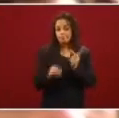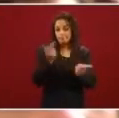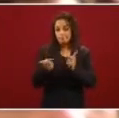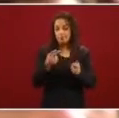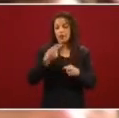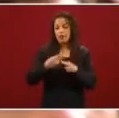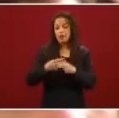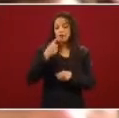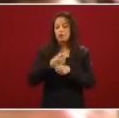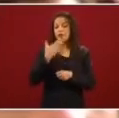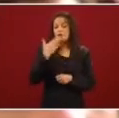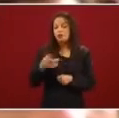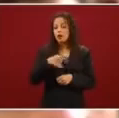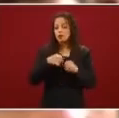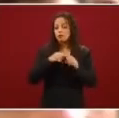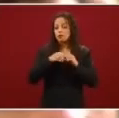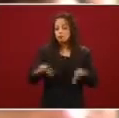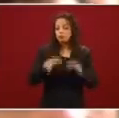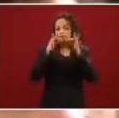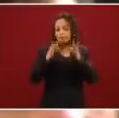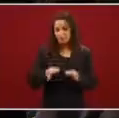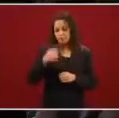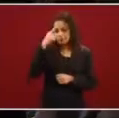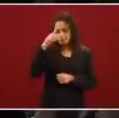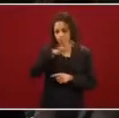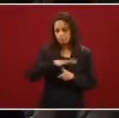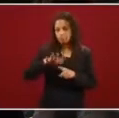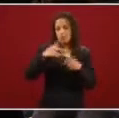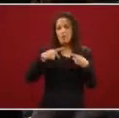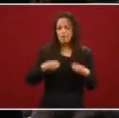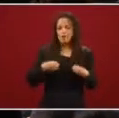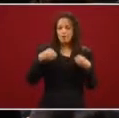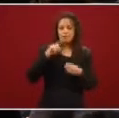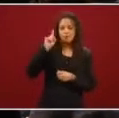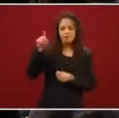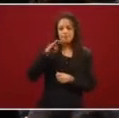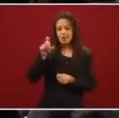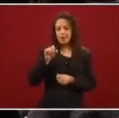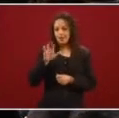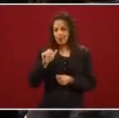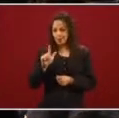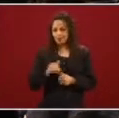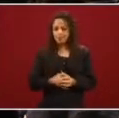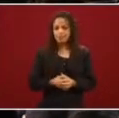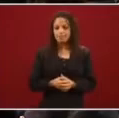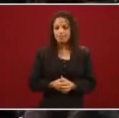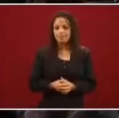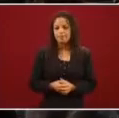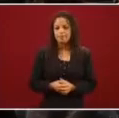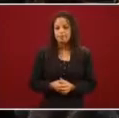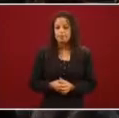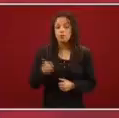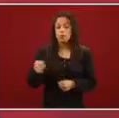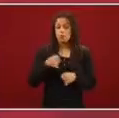se haga de la manera más adecuada para los habitantes de Mexicali. En el tema de información, yo creo que se ha